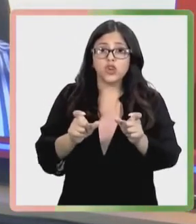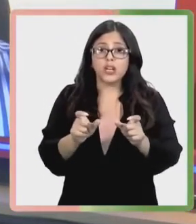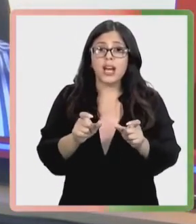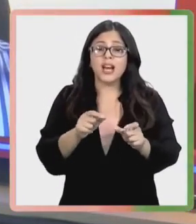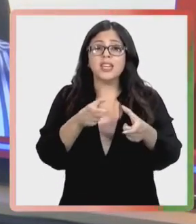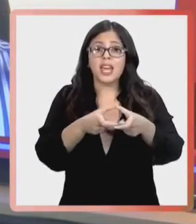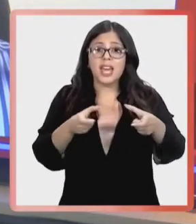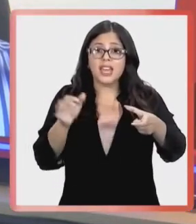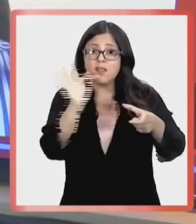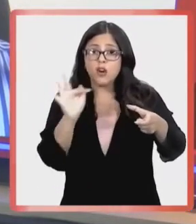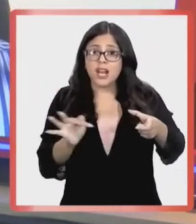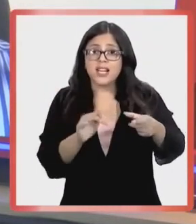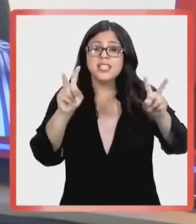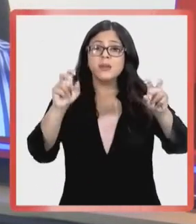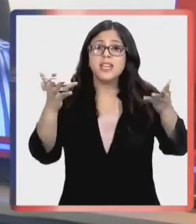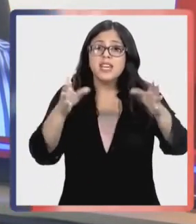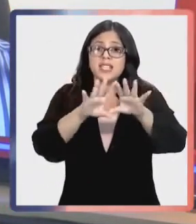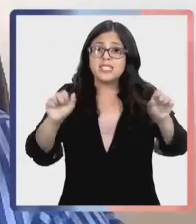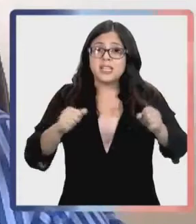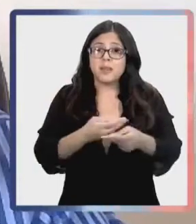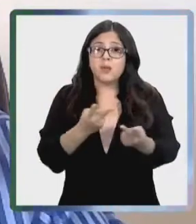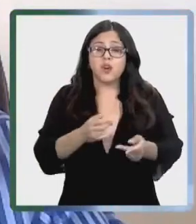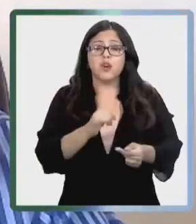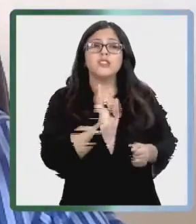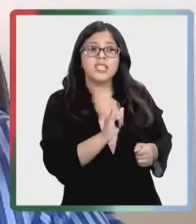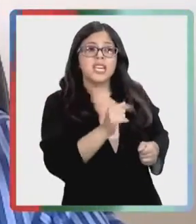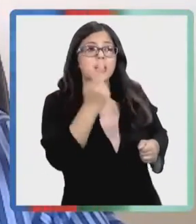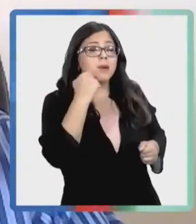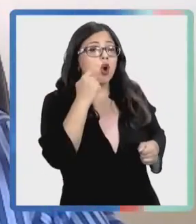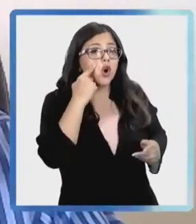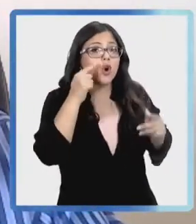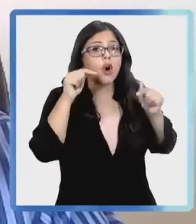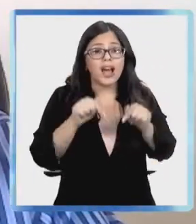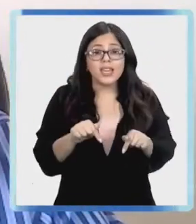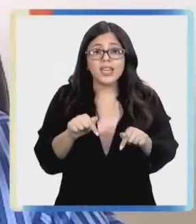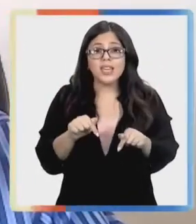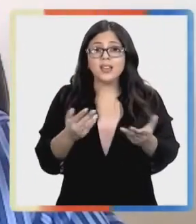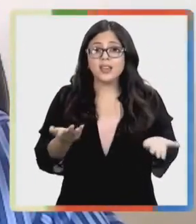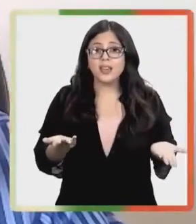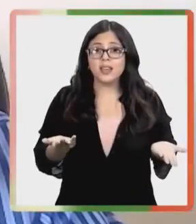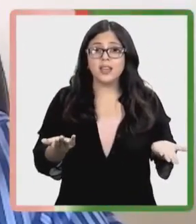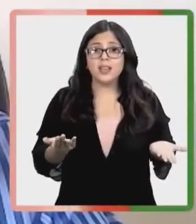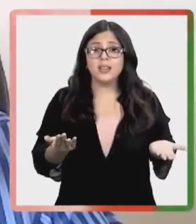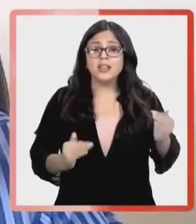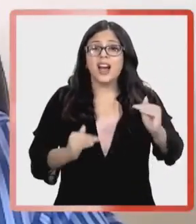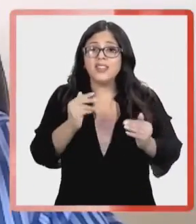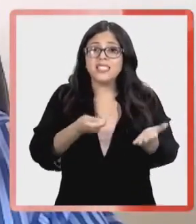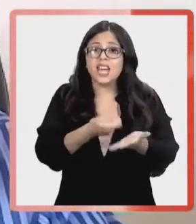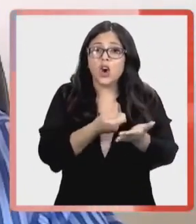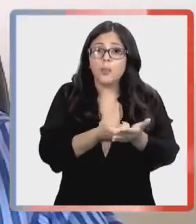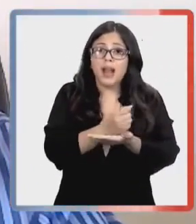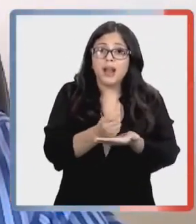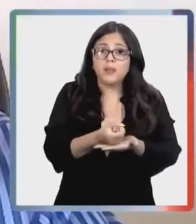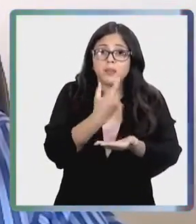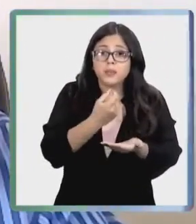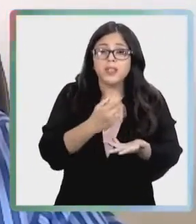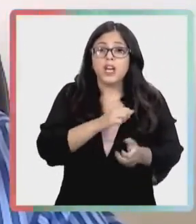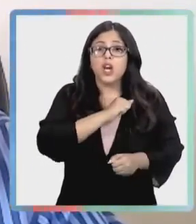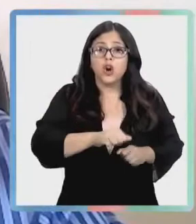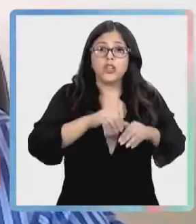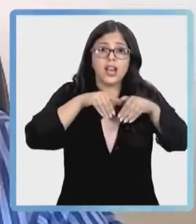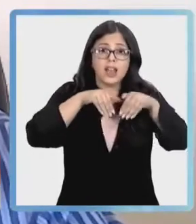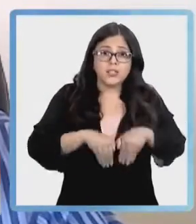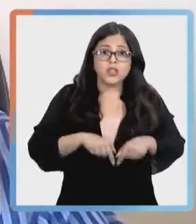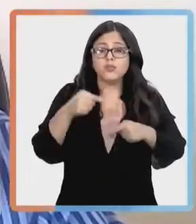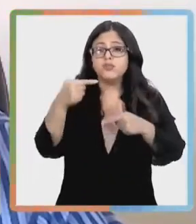sistema público. En el sistema público. sí, en el sistema público, pero aquí hay a veces que comprar estos productos antidepresivos,